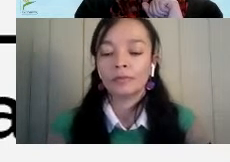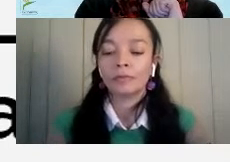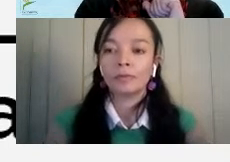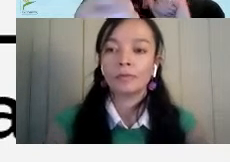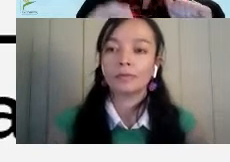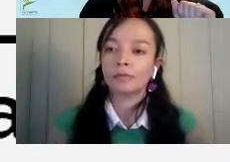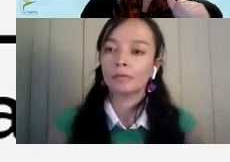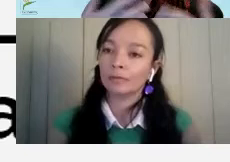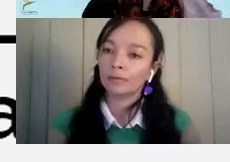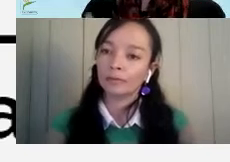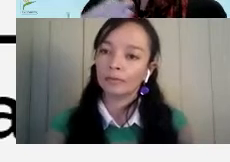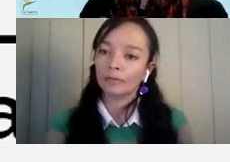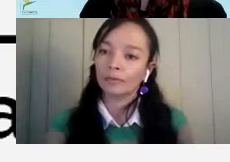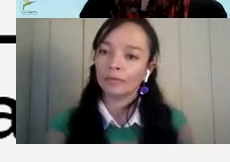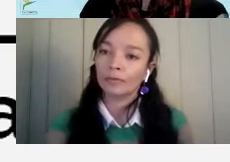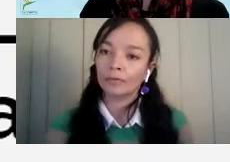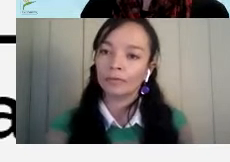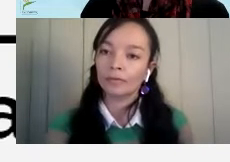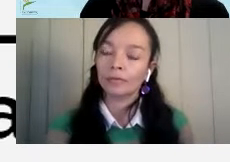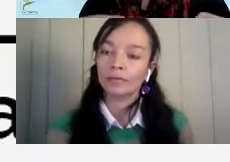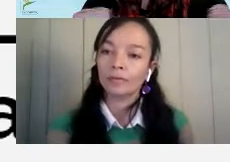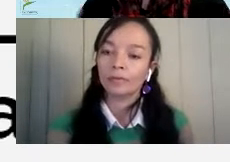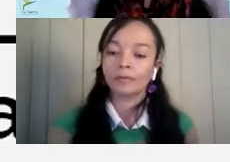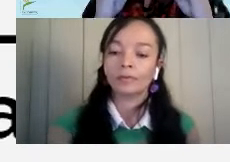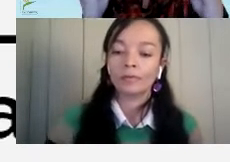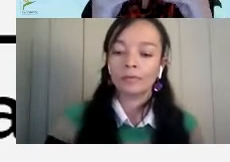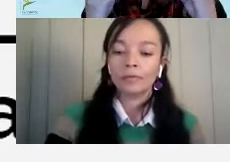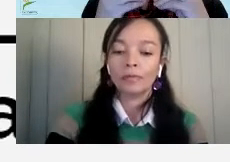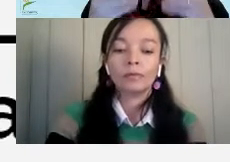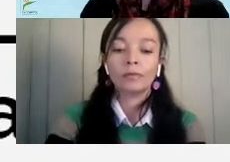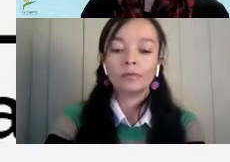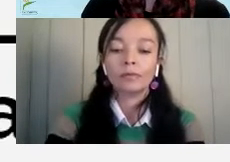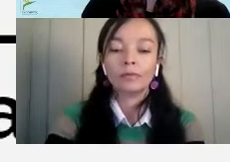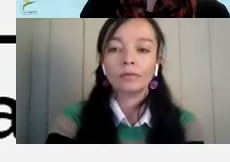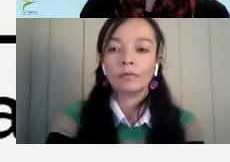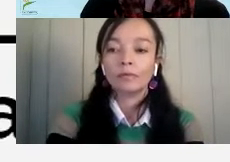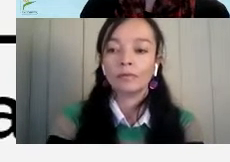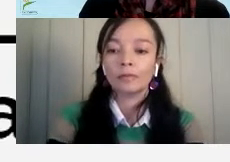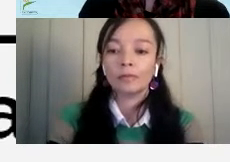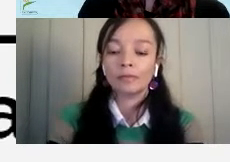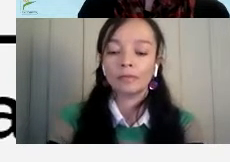más. Van a ver si el niño quiere más y van a hacer su propia seña.